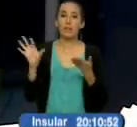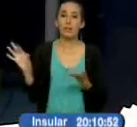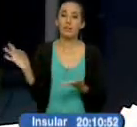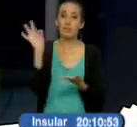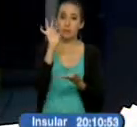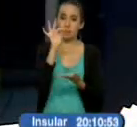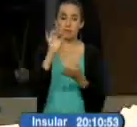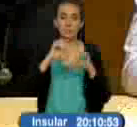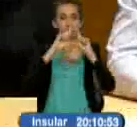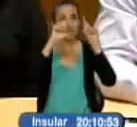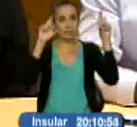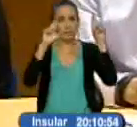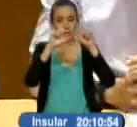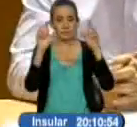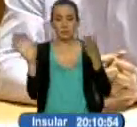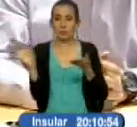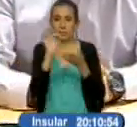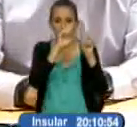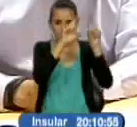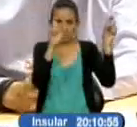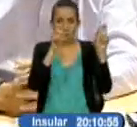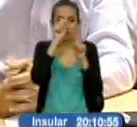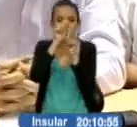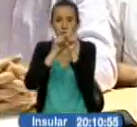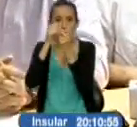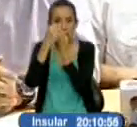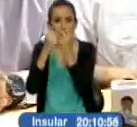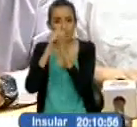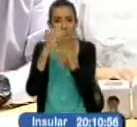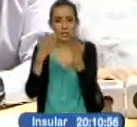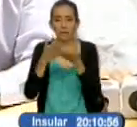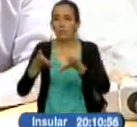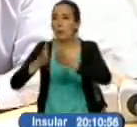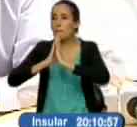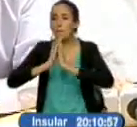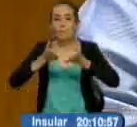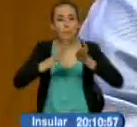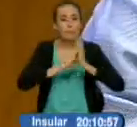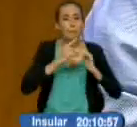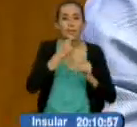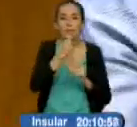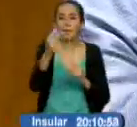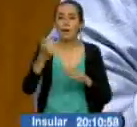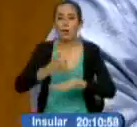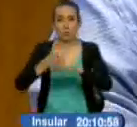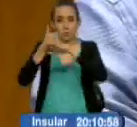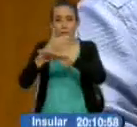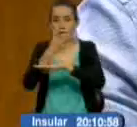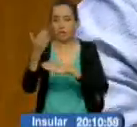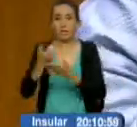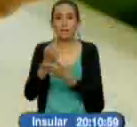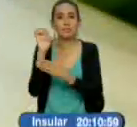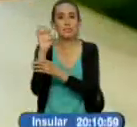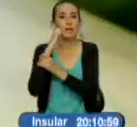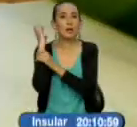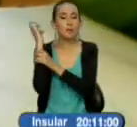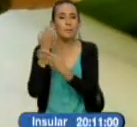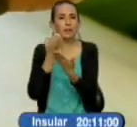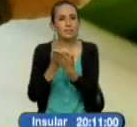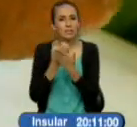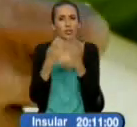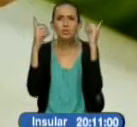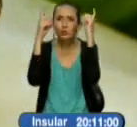del sector bananero hacen la petición a las autoridades competentes para que se declare la emergencia económica en el sector y que se tomen